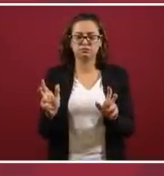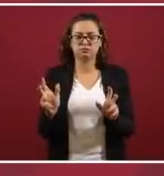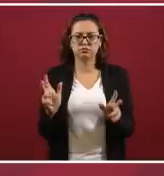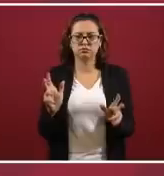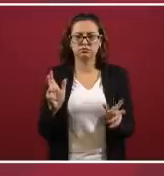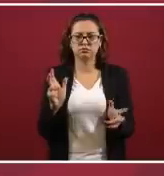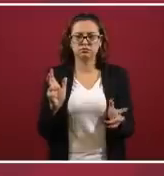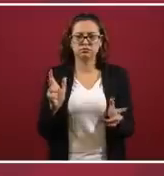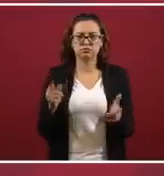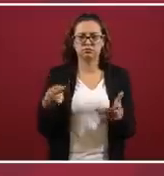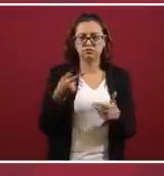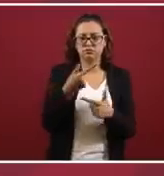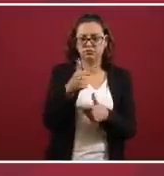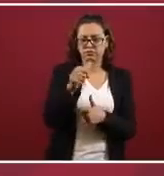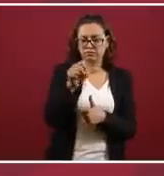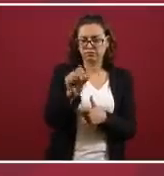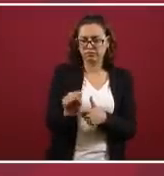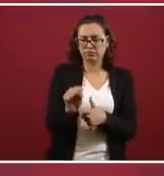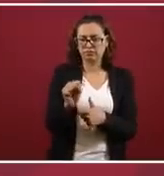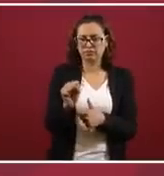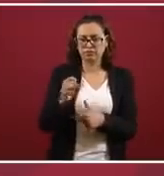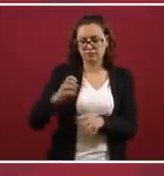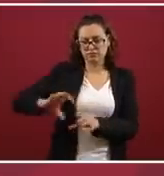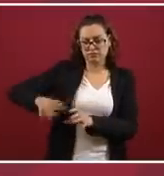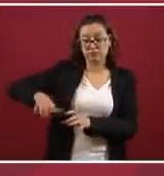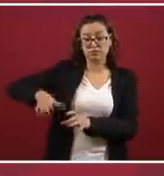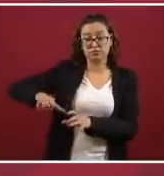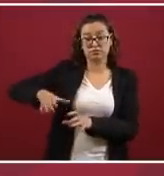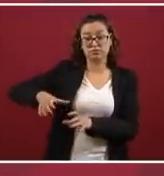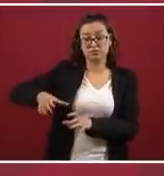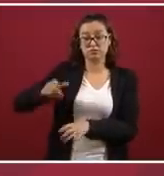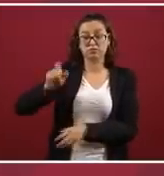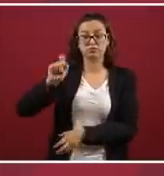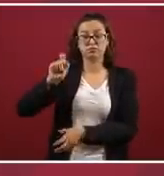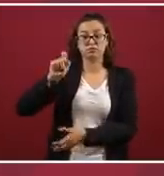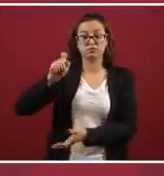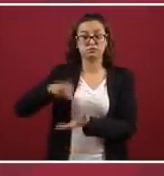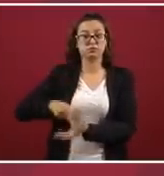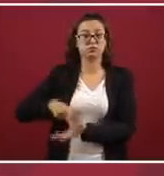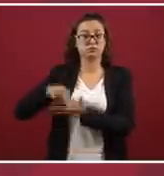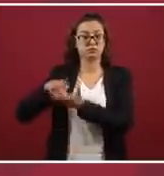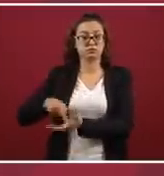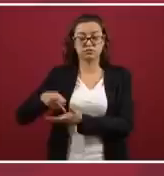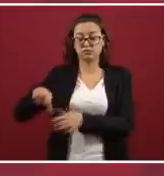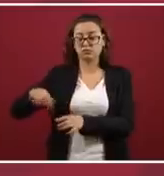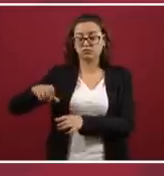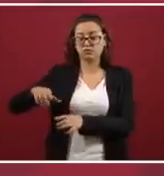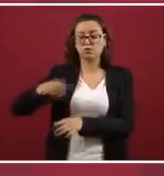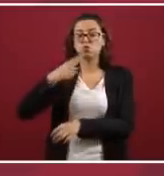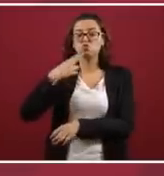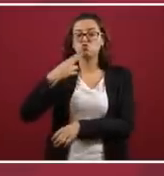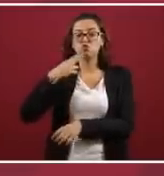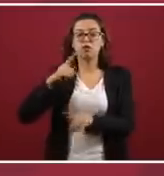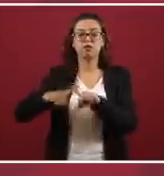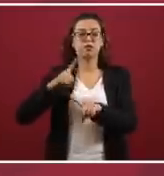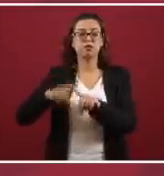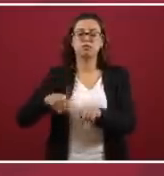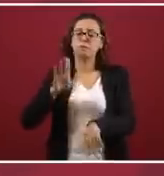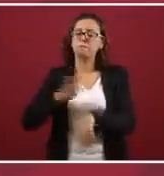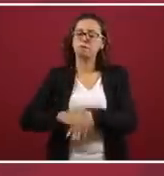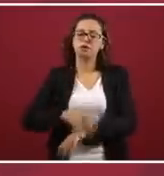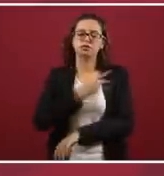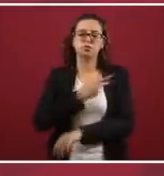se abastecen de gas con cilindros de 20 kilos, son los más pobres, la gente más